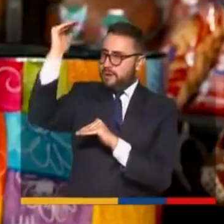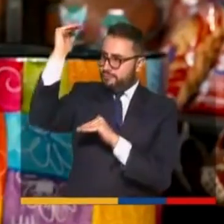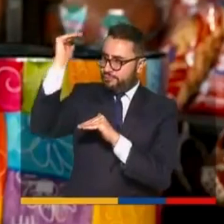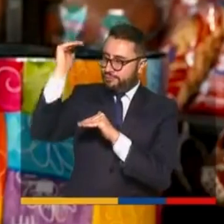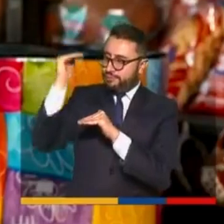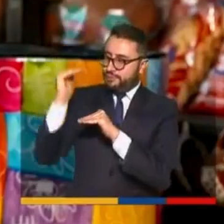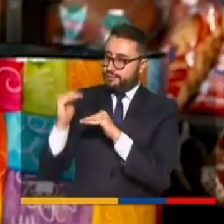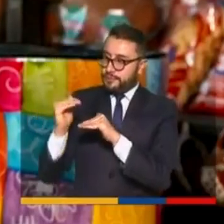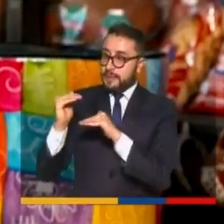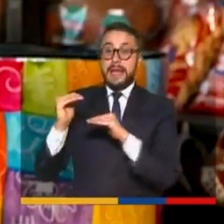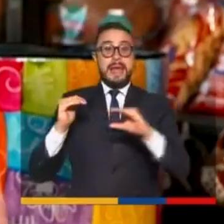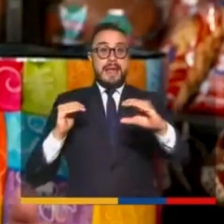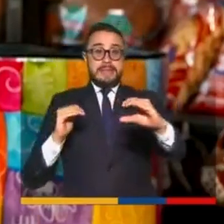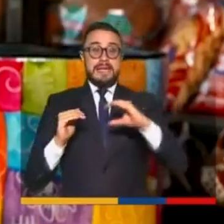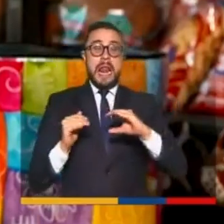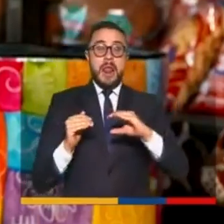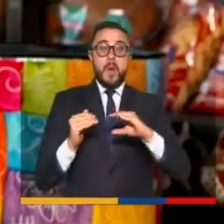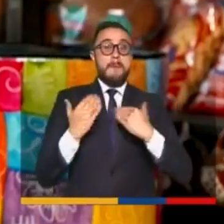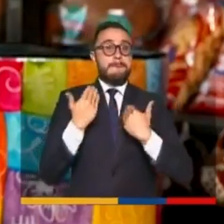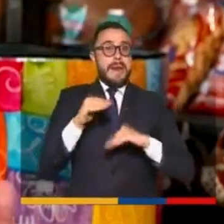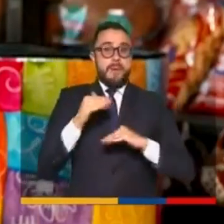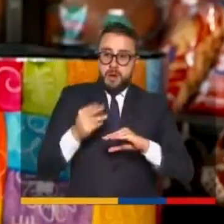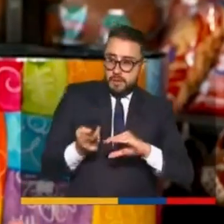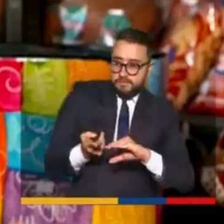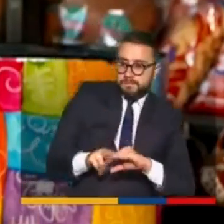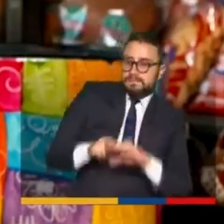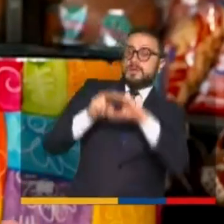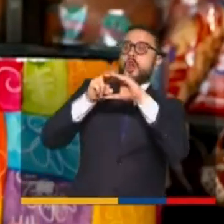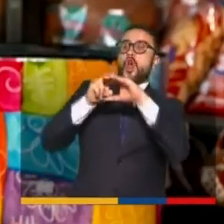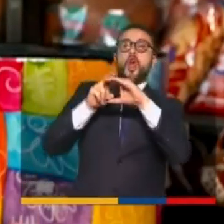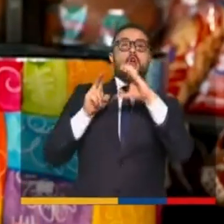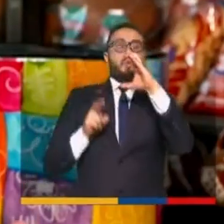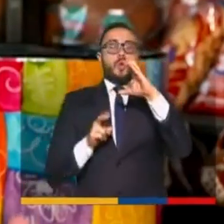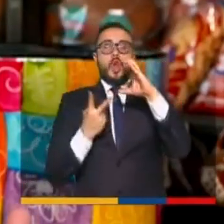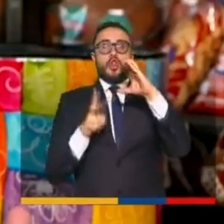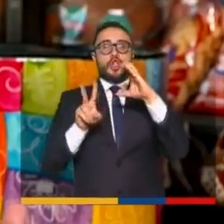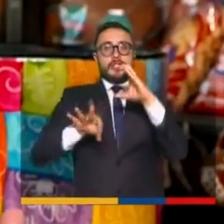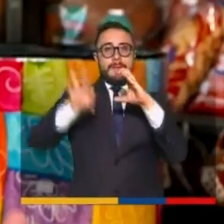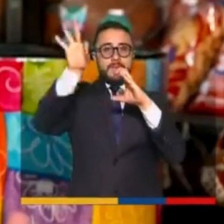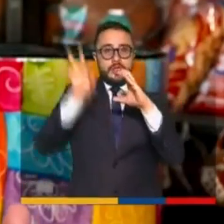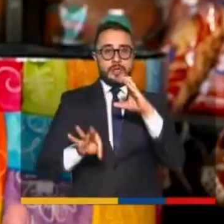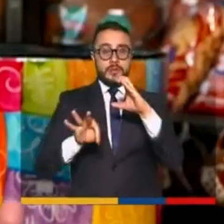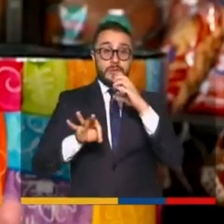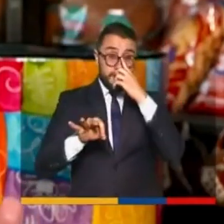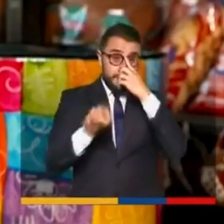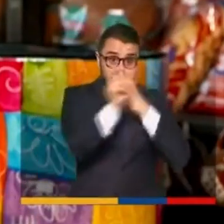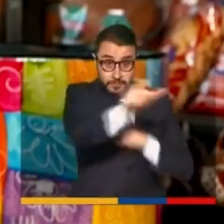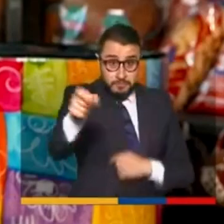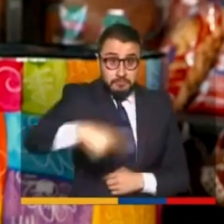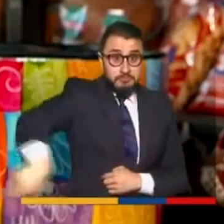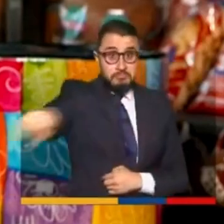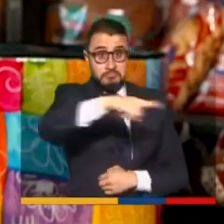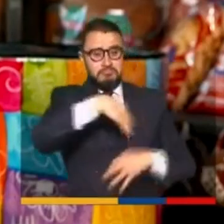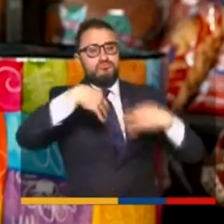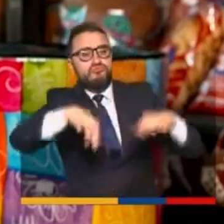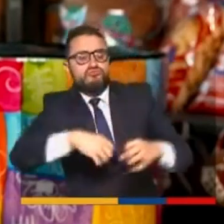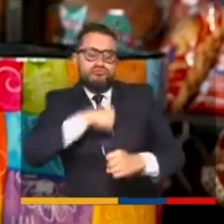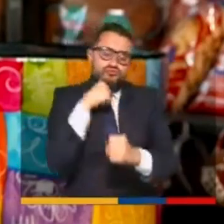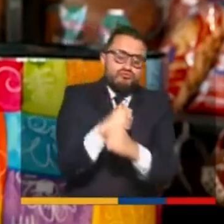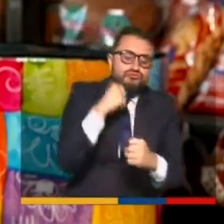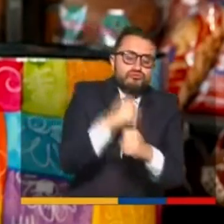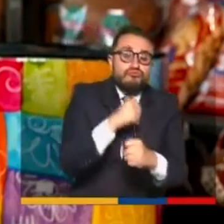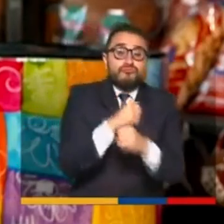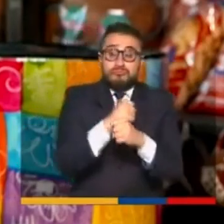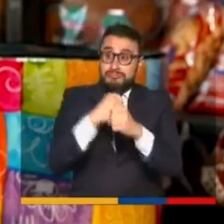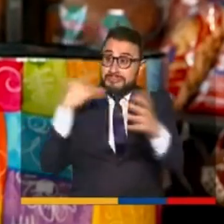salario mínimo en aproximadamente un 12%, los trabajadores y las trabajadoras de Colombia al final